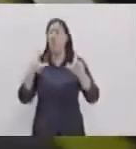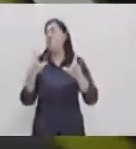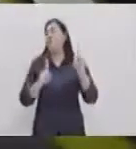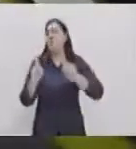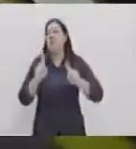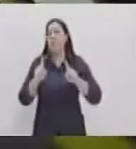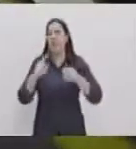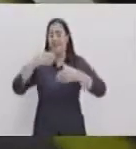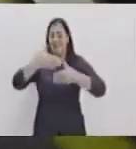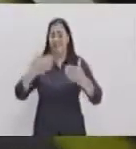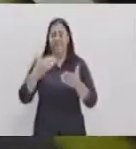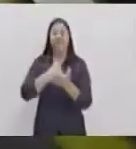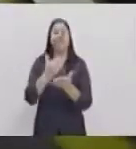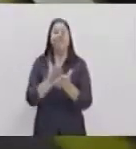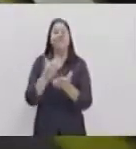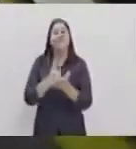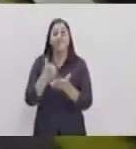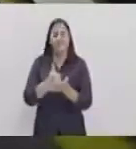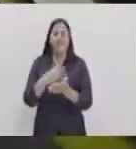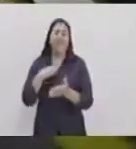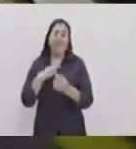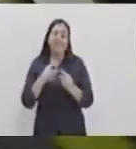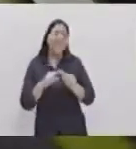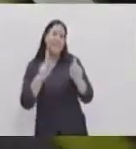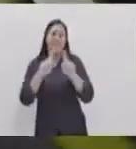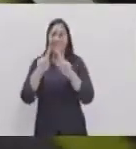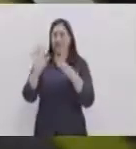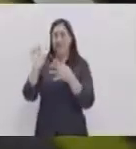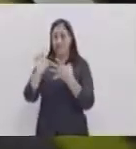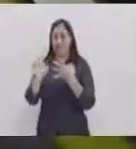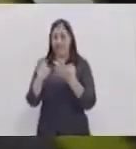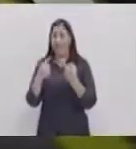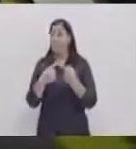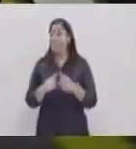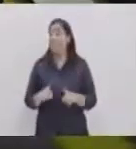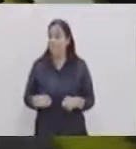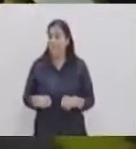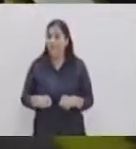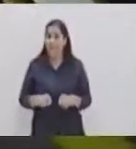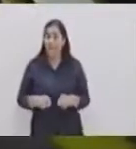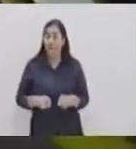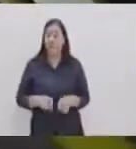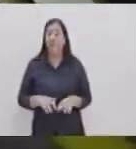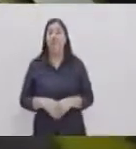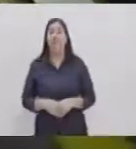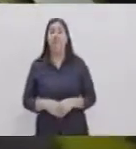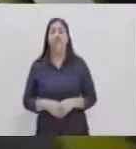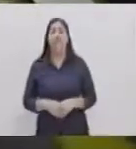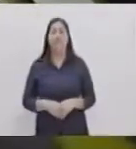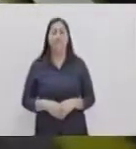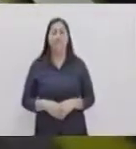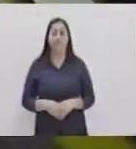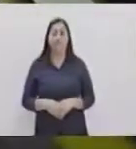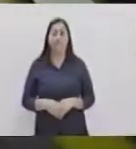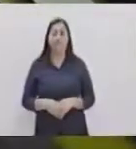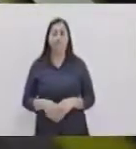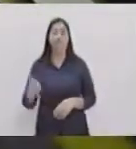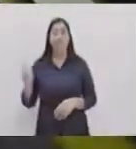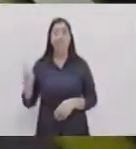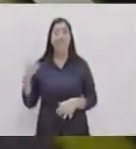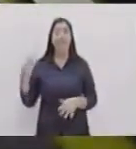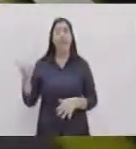formados por 3 elementos, pero en este caso dentro de la rama de la química orgánica.